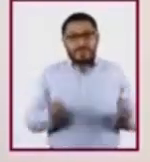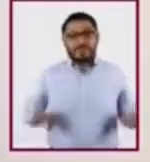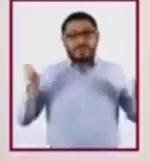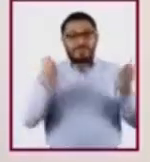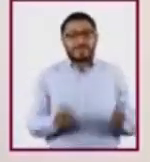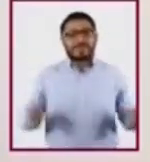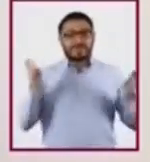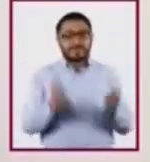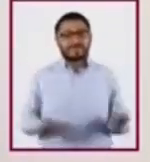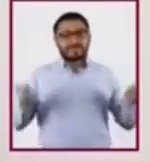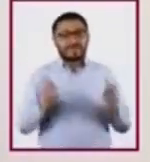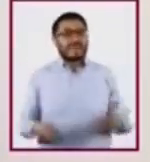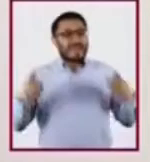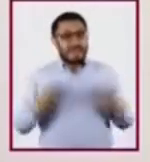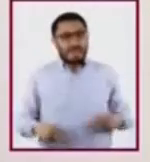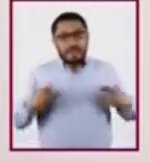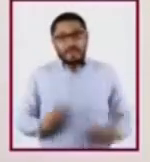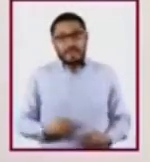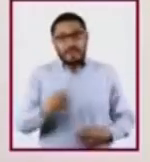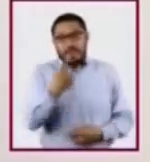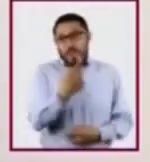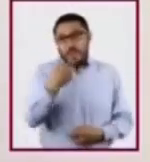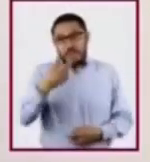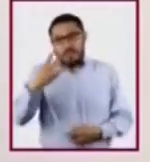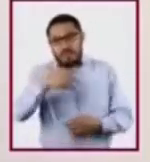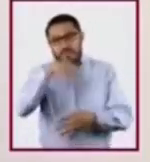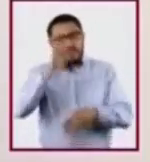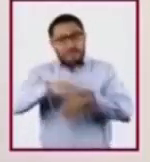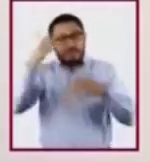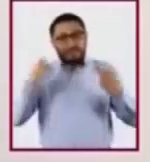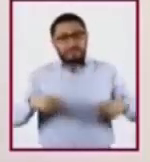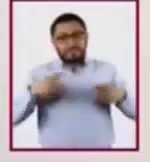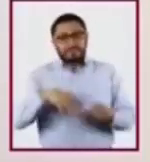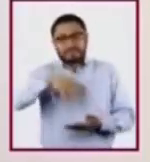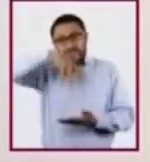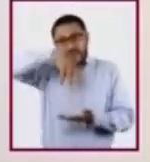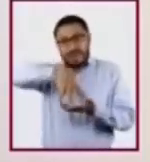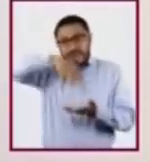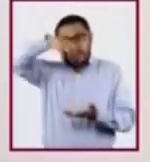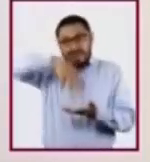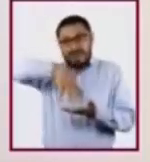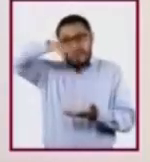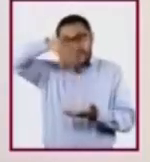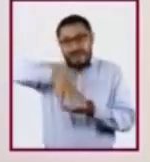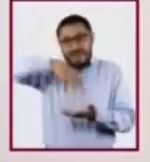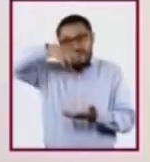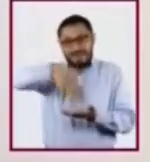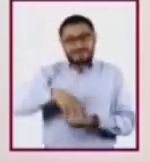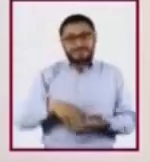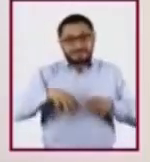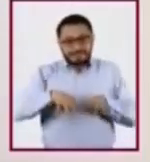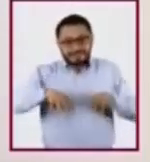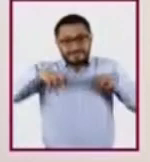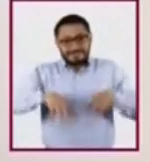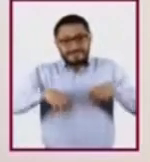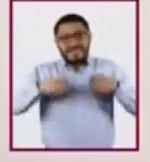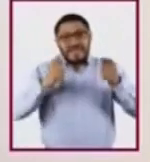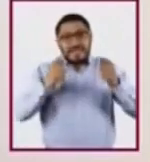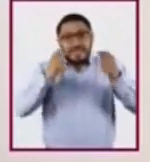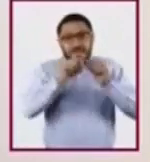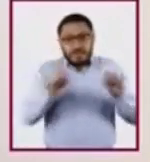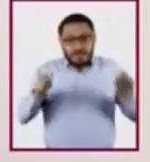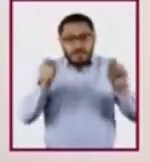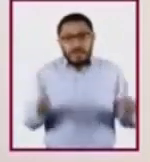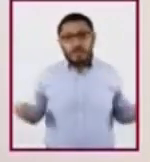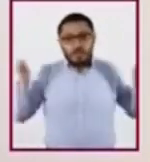uno o más participantes salten sobre una cuerda que se hace girar de modo que pase debajo de sus pies